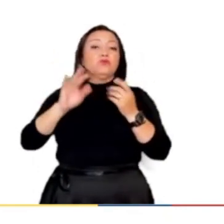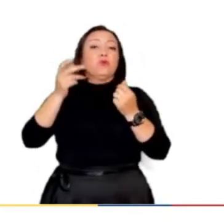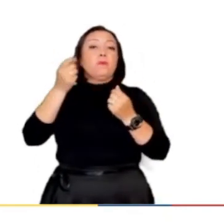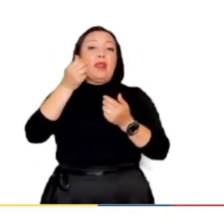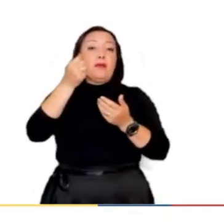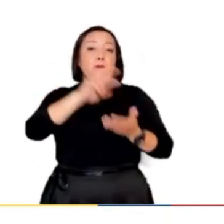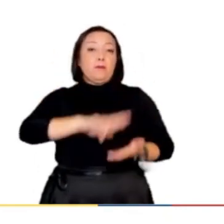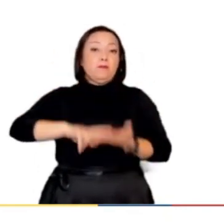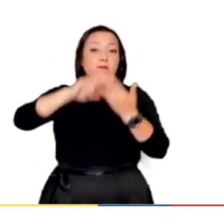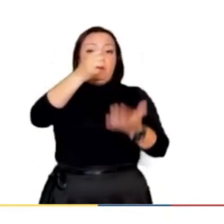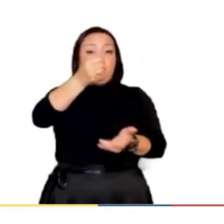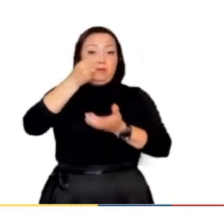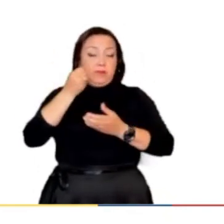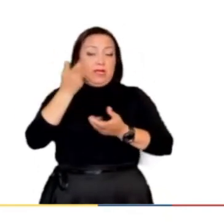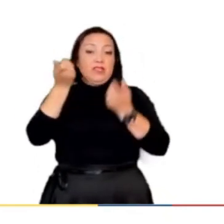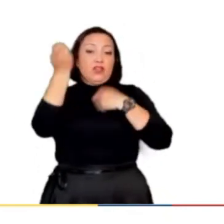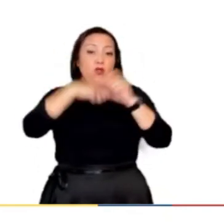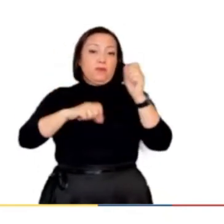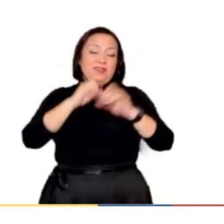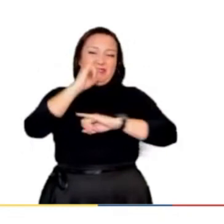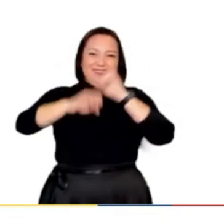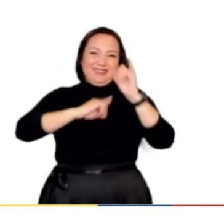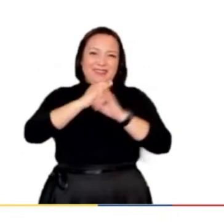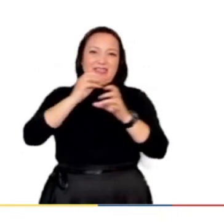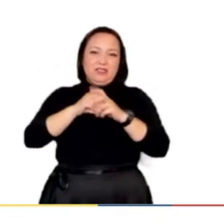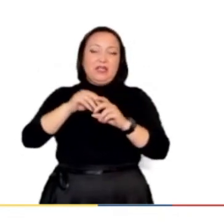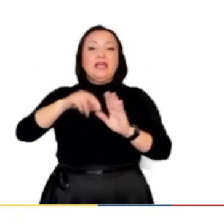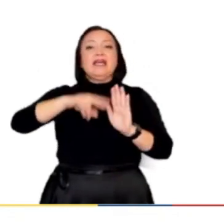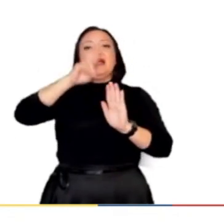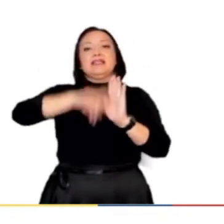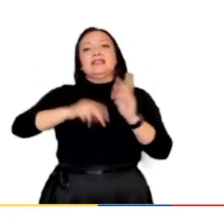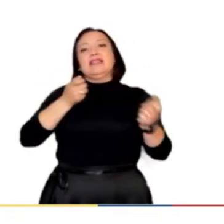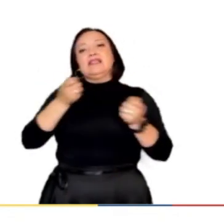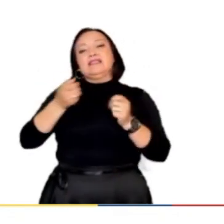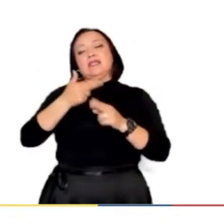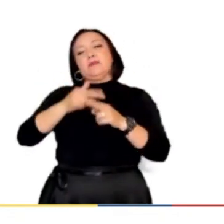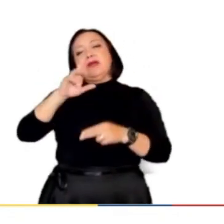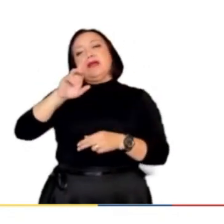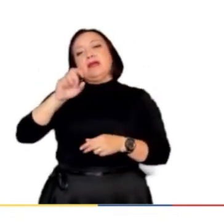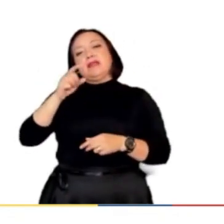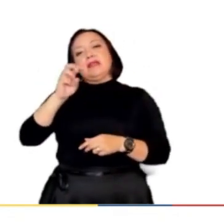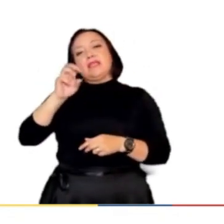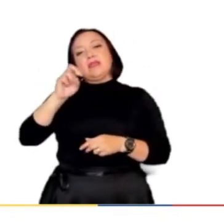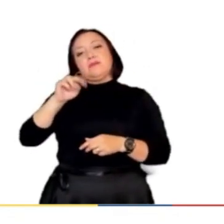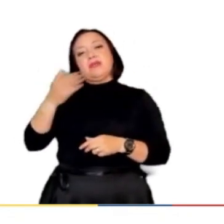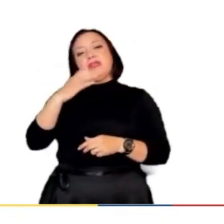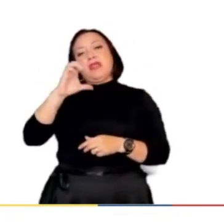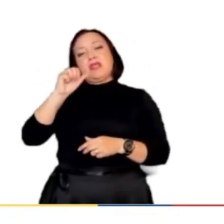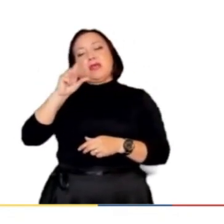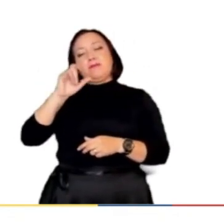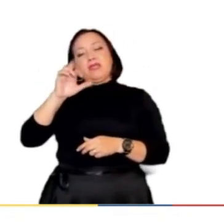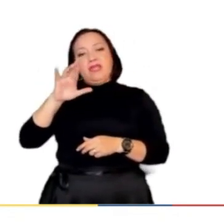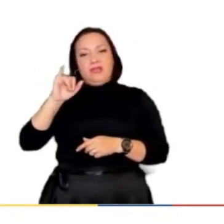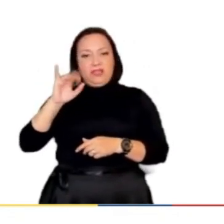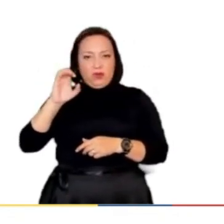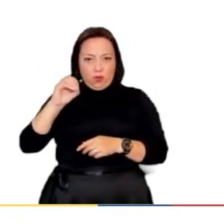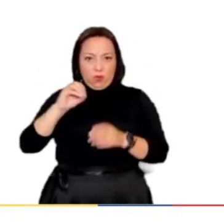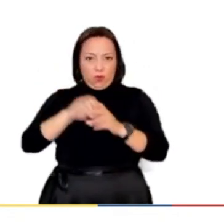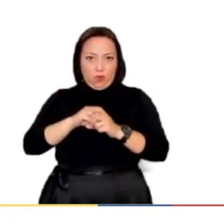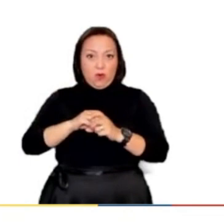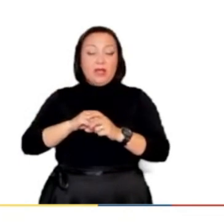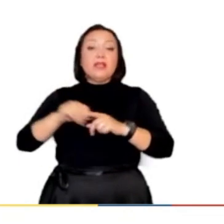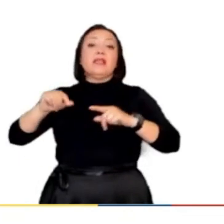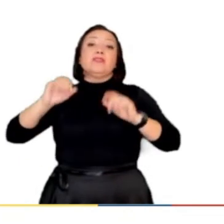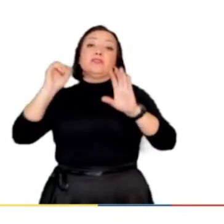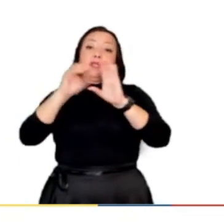reintegro de comercio exterior están reguladas por el régimen cambiario, que es un acto administrativo de la Junta Directiva del